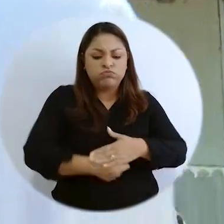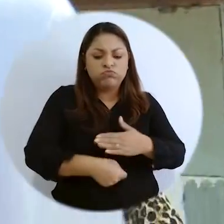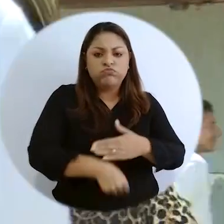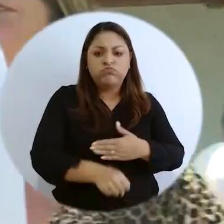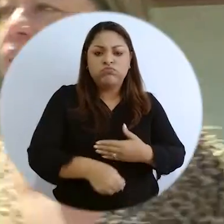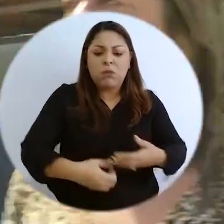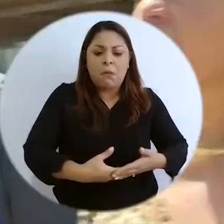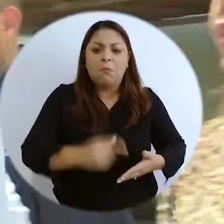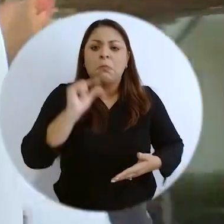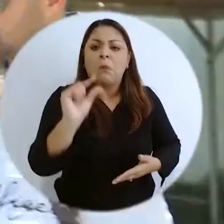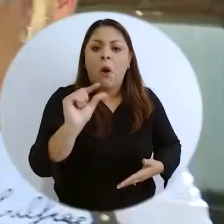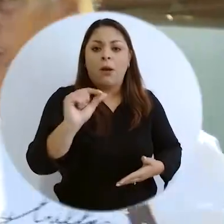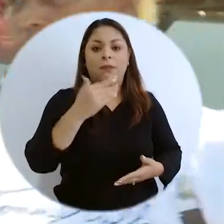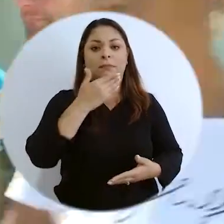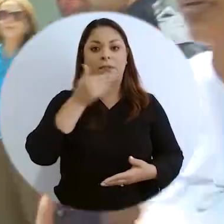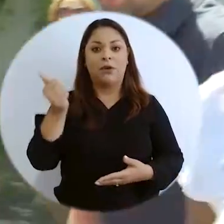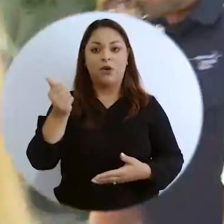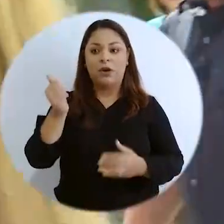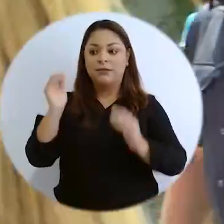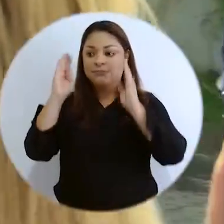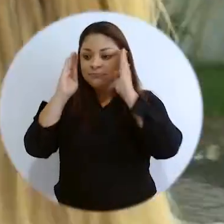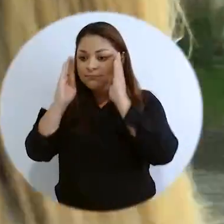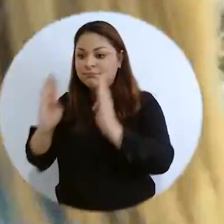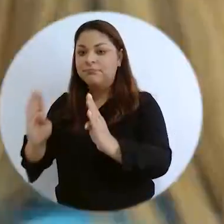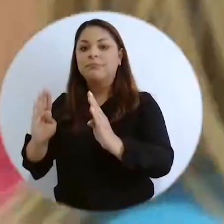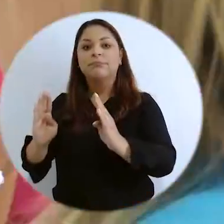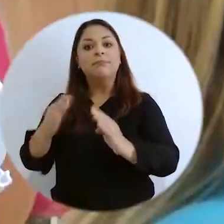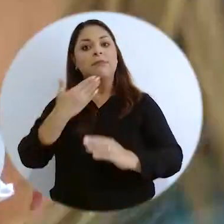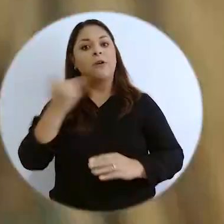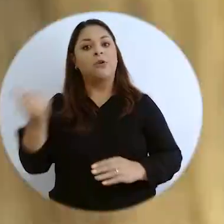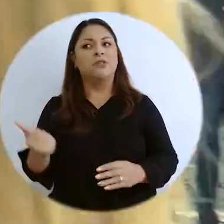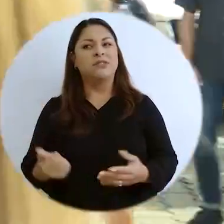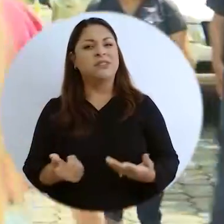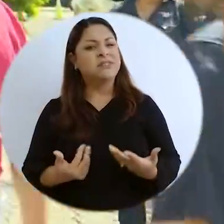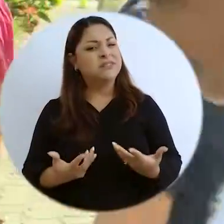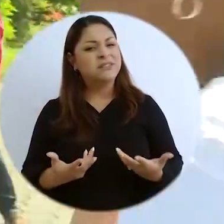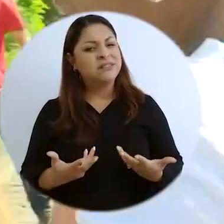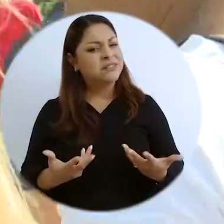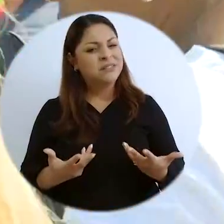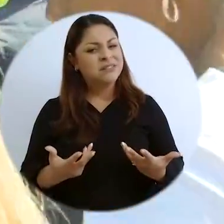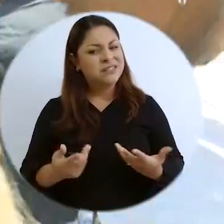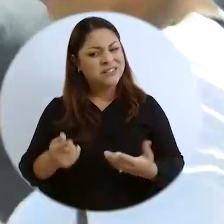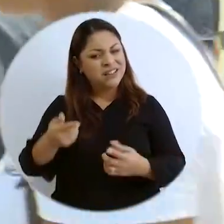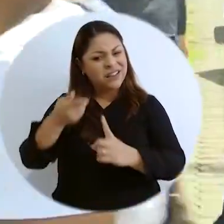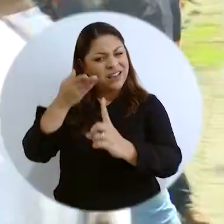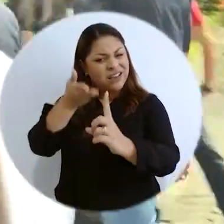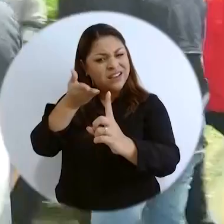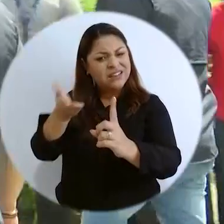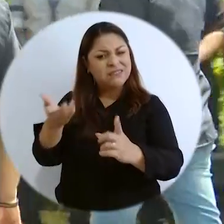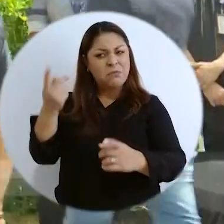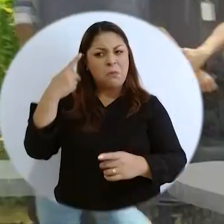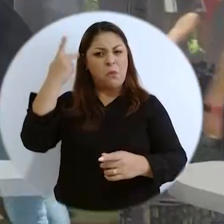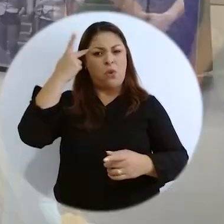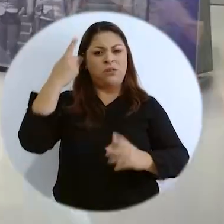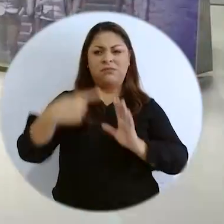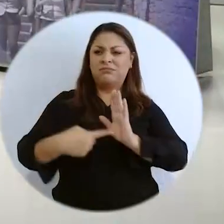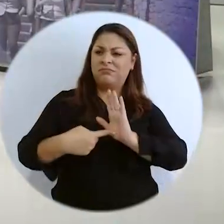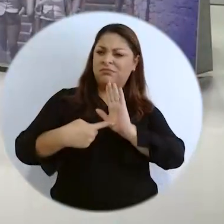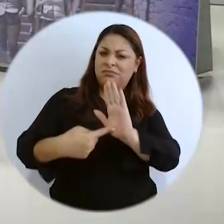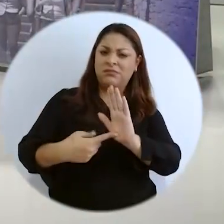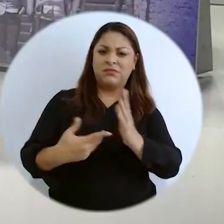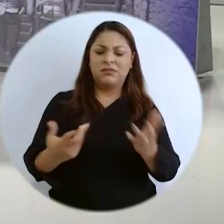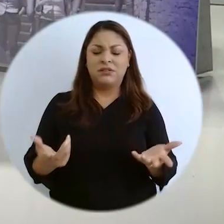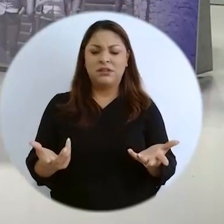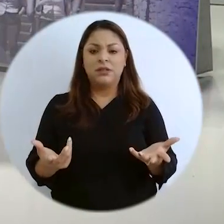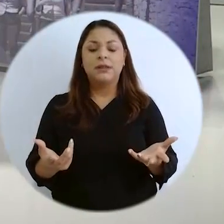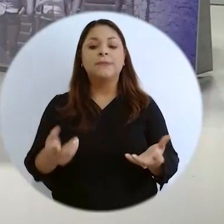atender. Un gobernante, en temas regionales, un personaje